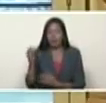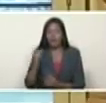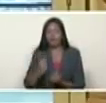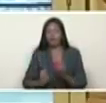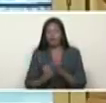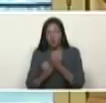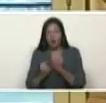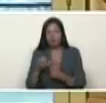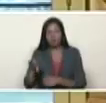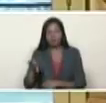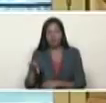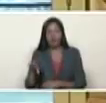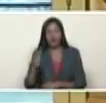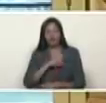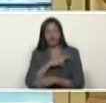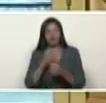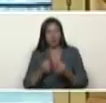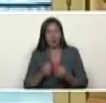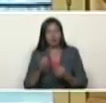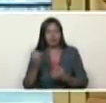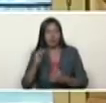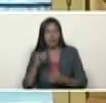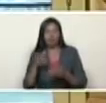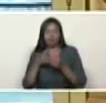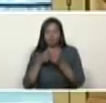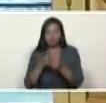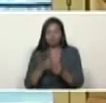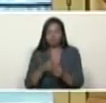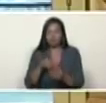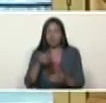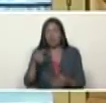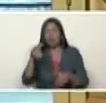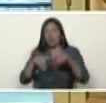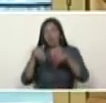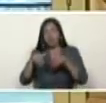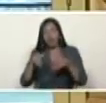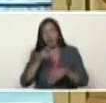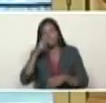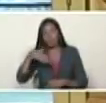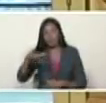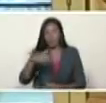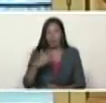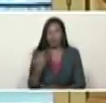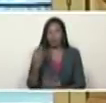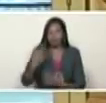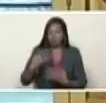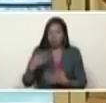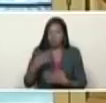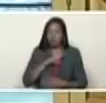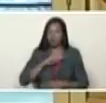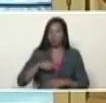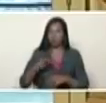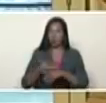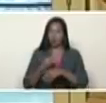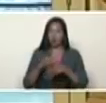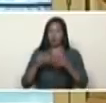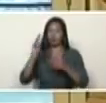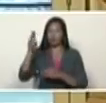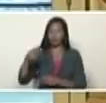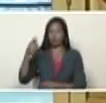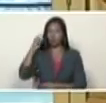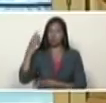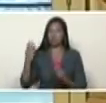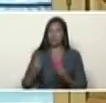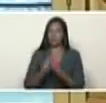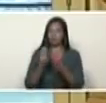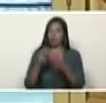fuerte, poderes públicos fuertes, líderes legítimos del voto popular y que gobernamos con la gente todos los días y tiene